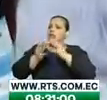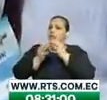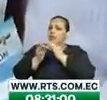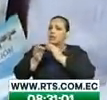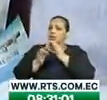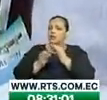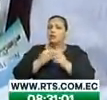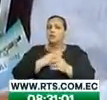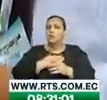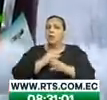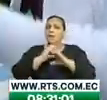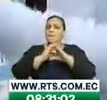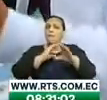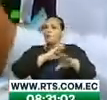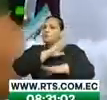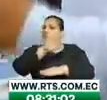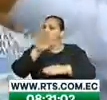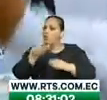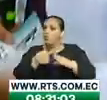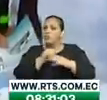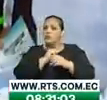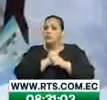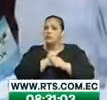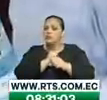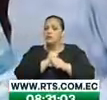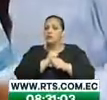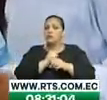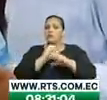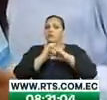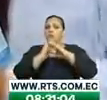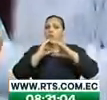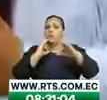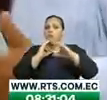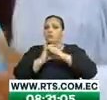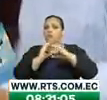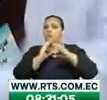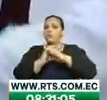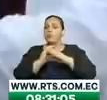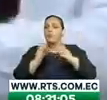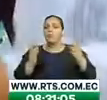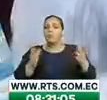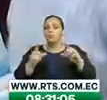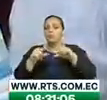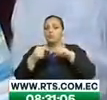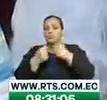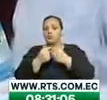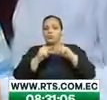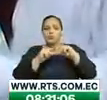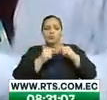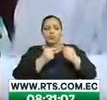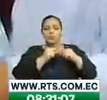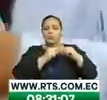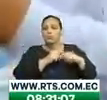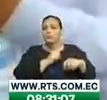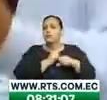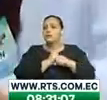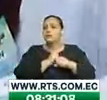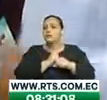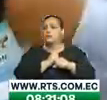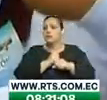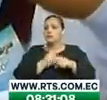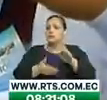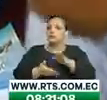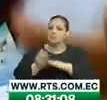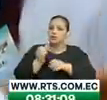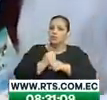gente conozca de poco a poco que no son las líneas sino las rutas de la reactivación, y cogerlas para dirigirse a su lugar de trabajo o ir a comprar